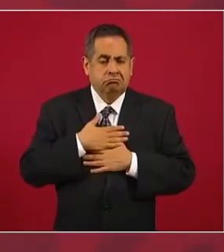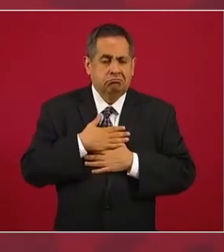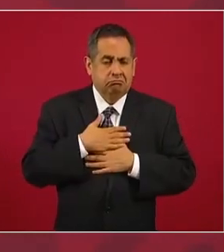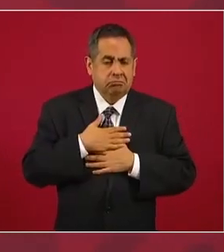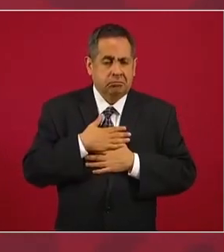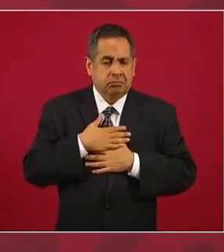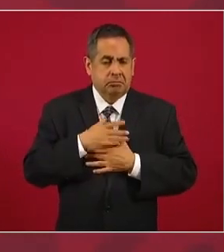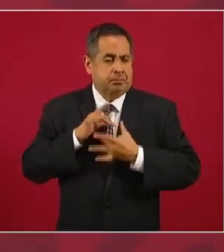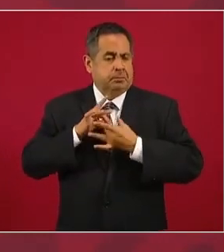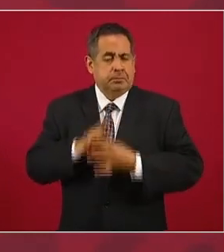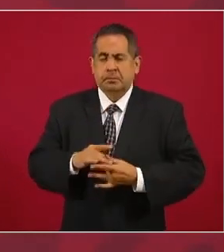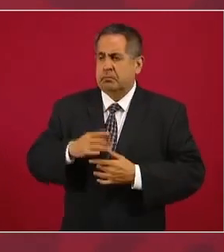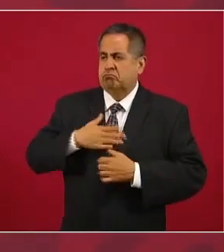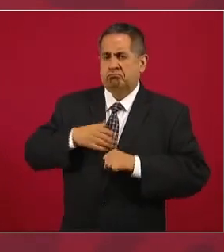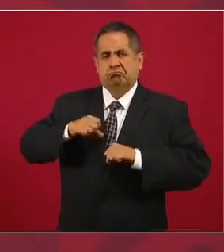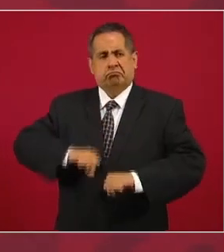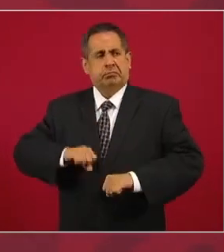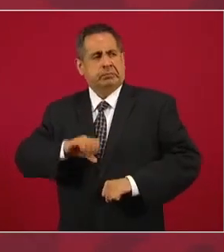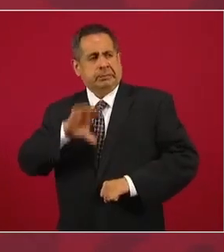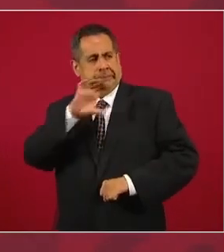demasiado apego al poder,